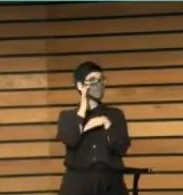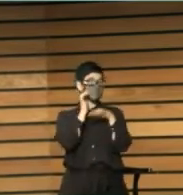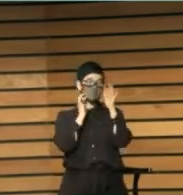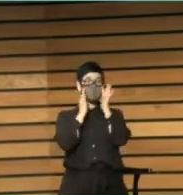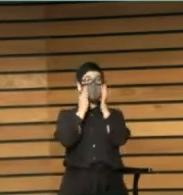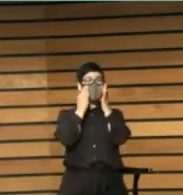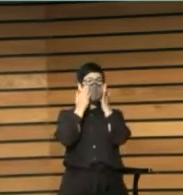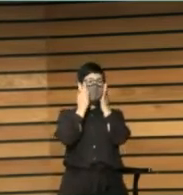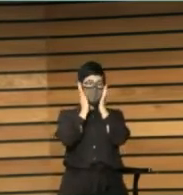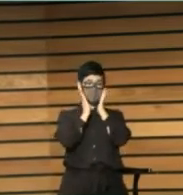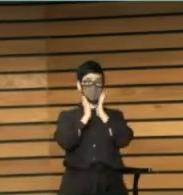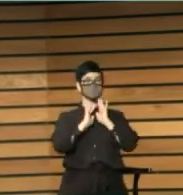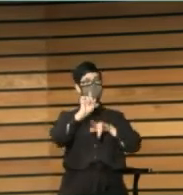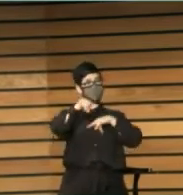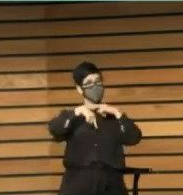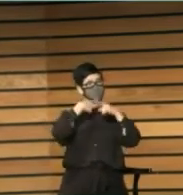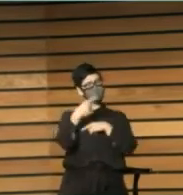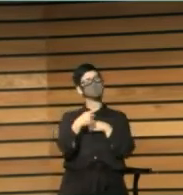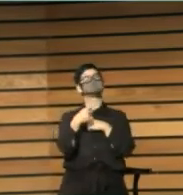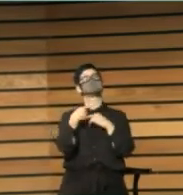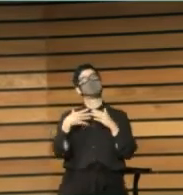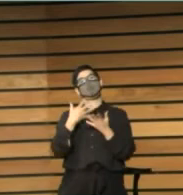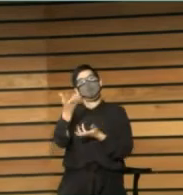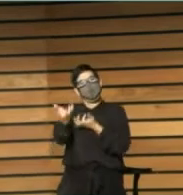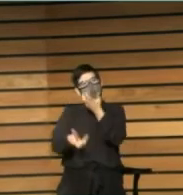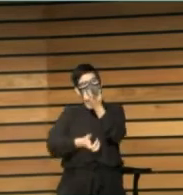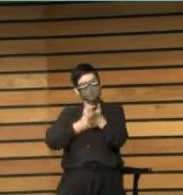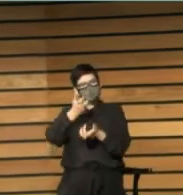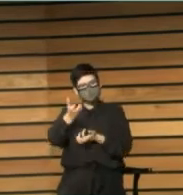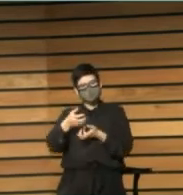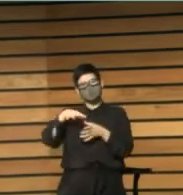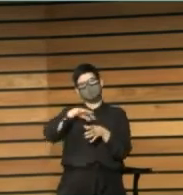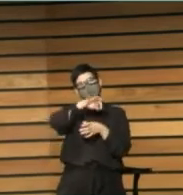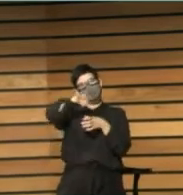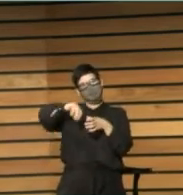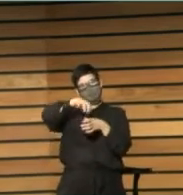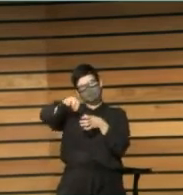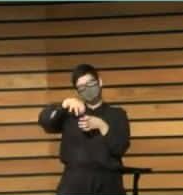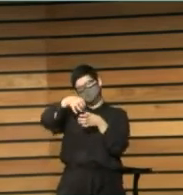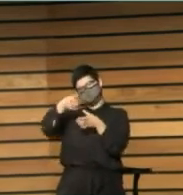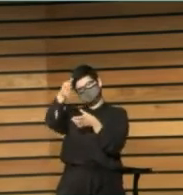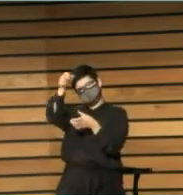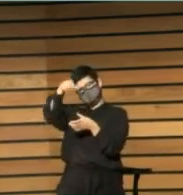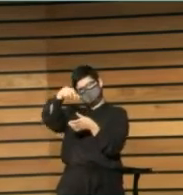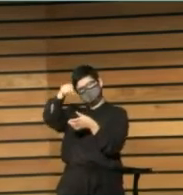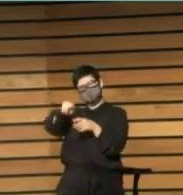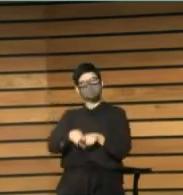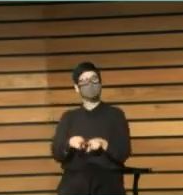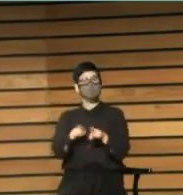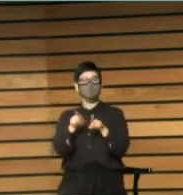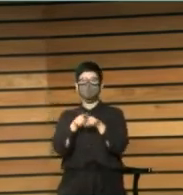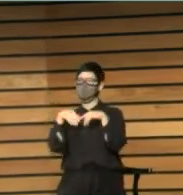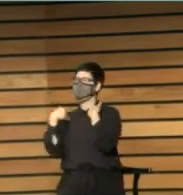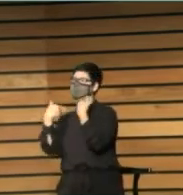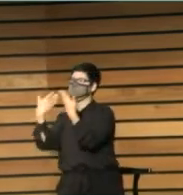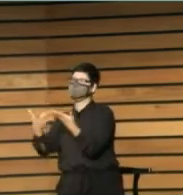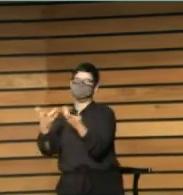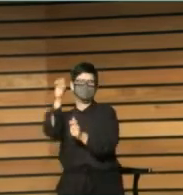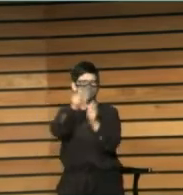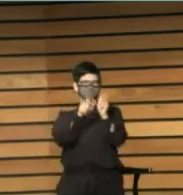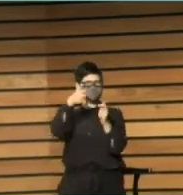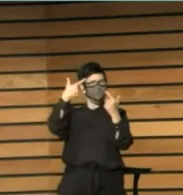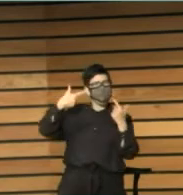trapo y después se iba a la cocina a hacer café, como si fuera así, a invitar a los que estaban lejos.